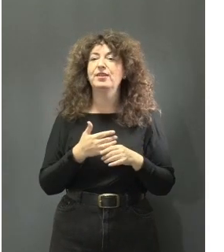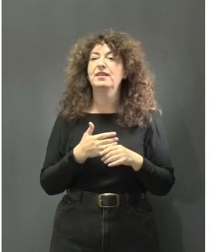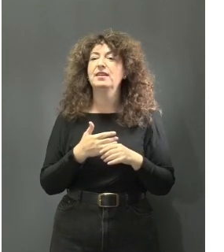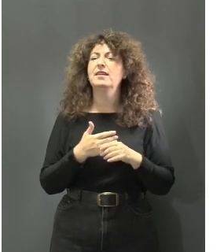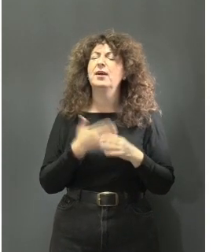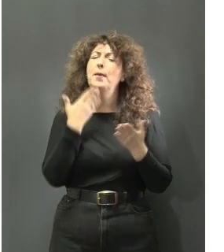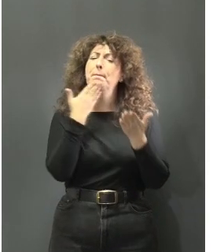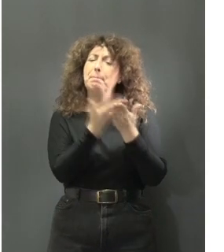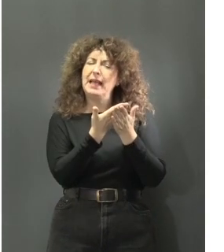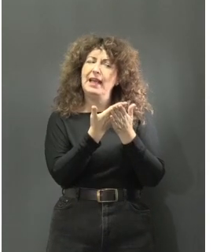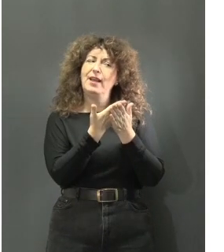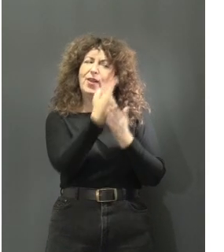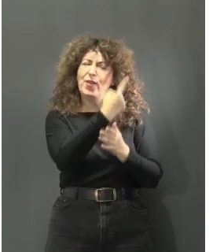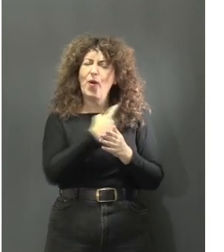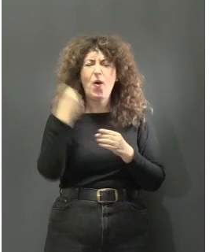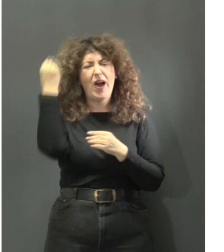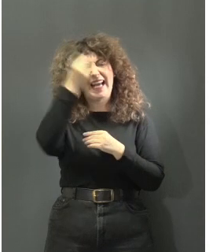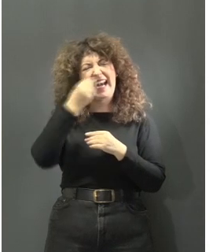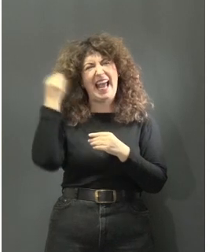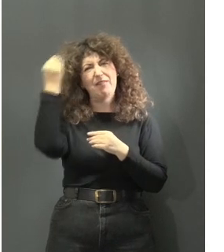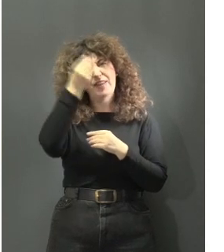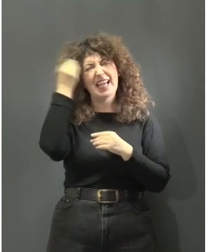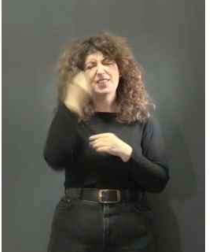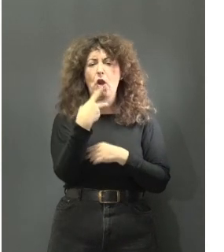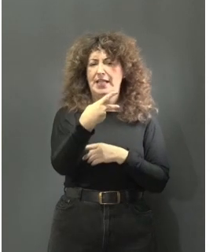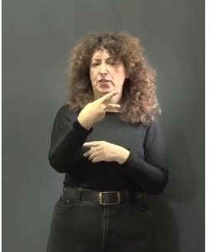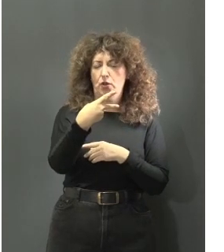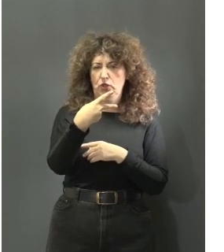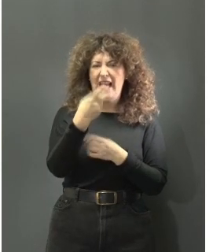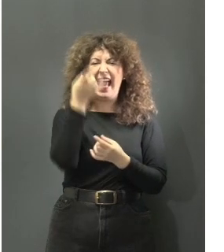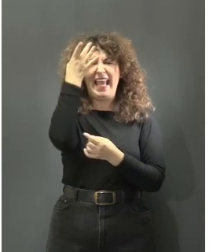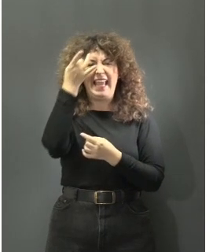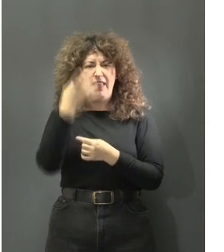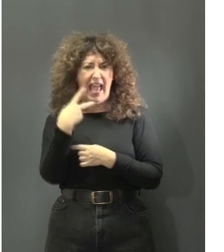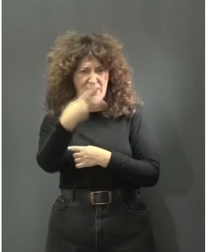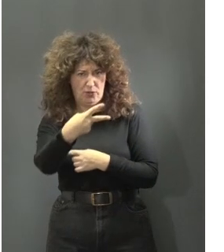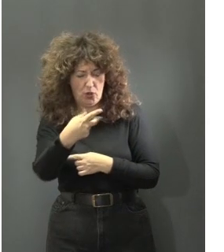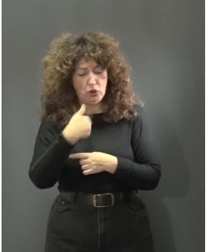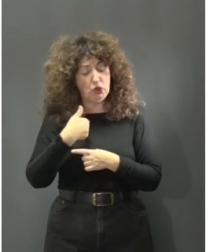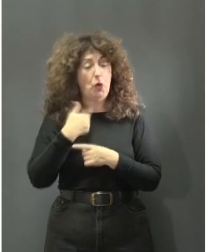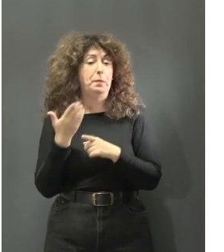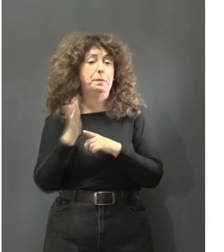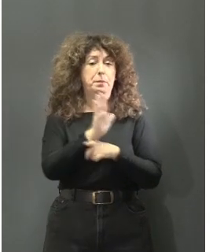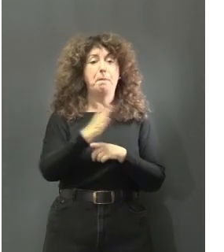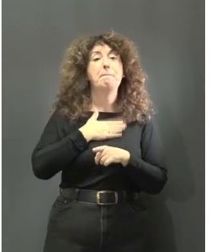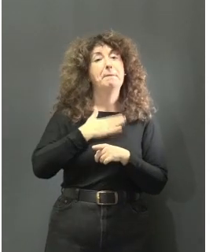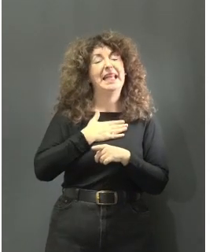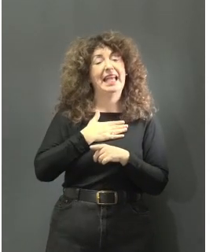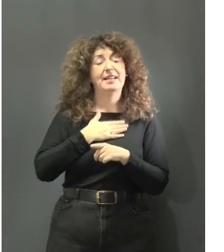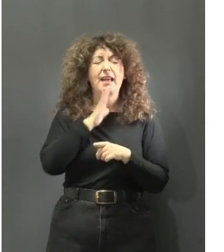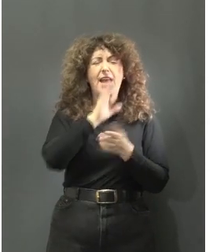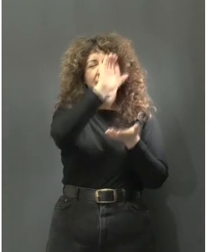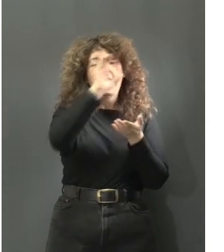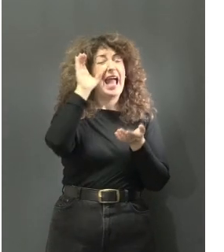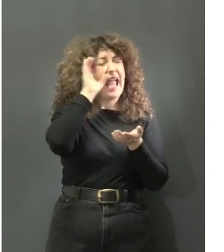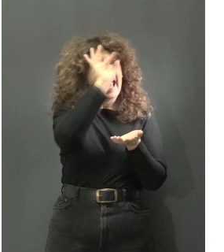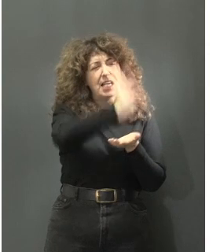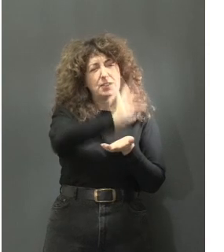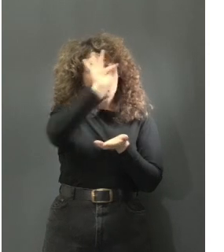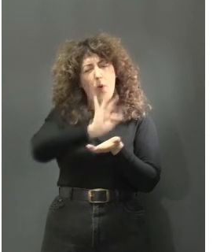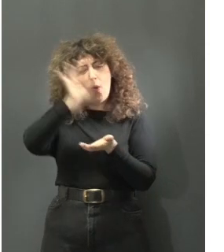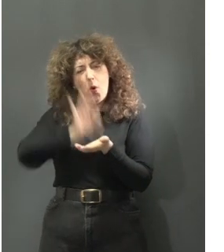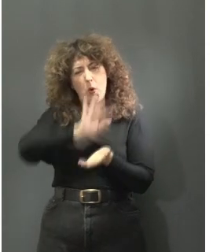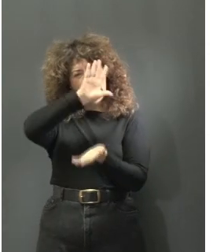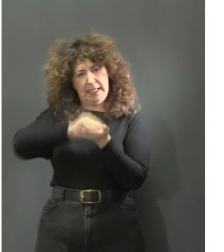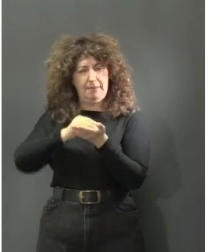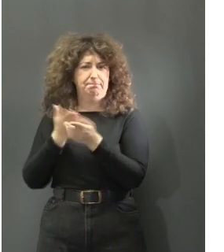Os pido dos reflexiones, ¿no? dos ideas. Yo voy a plantear las mías de todo lo que os he escuchado. La primera,